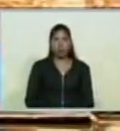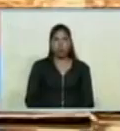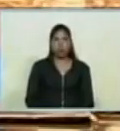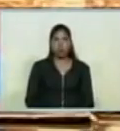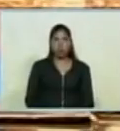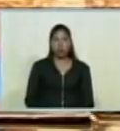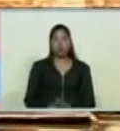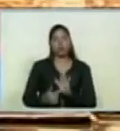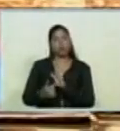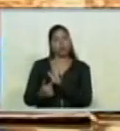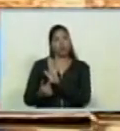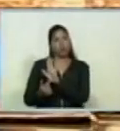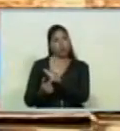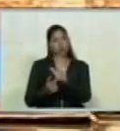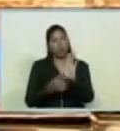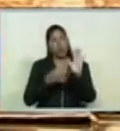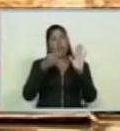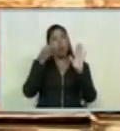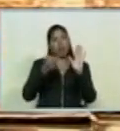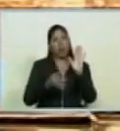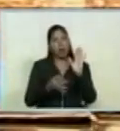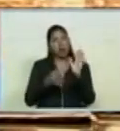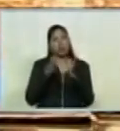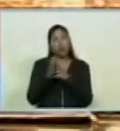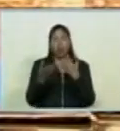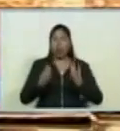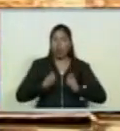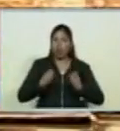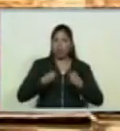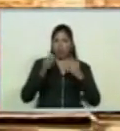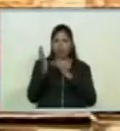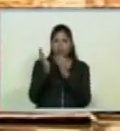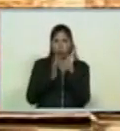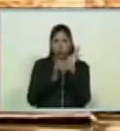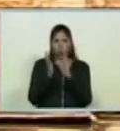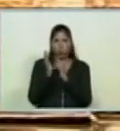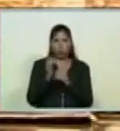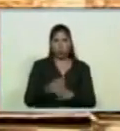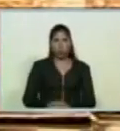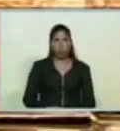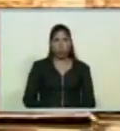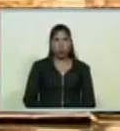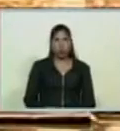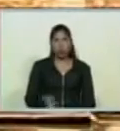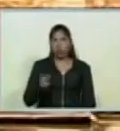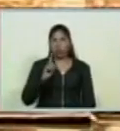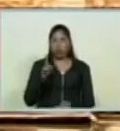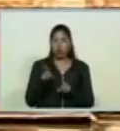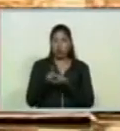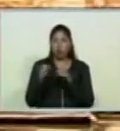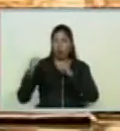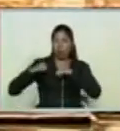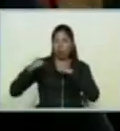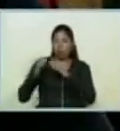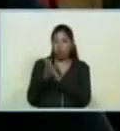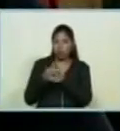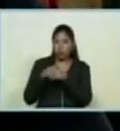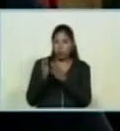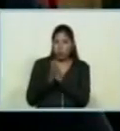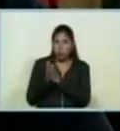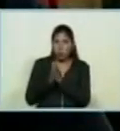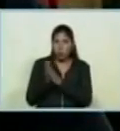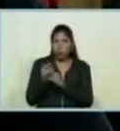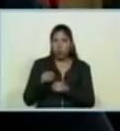llevan las sagradas enseñanzas de verdad con honestidad, no pactan con los enemigos del pueblo, ni la oligarquía, ni viven